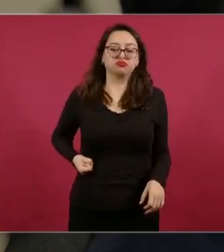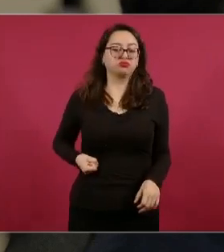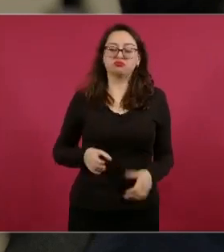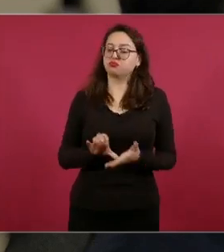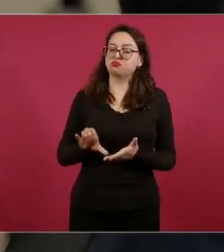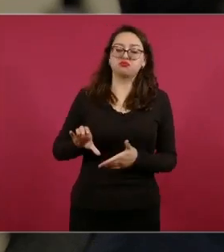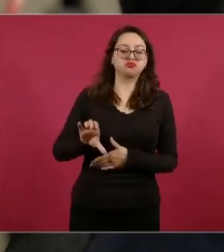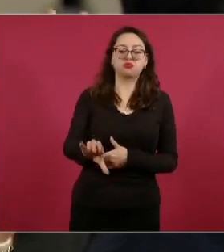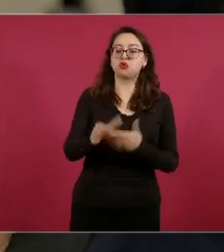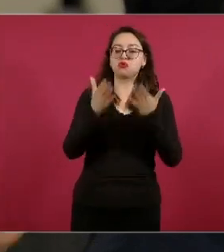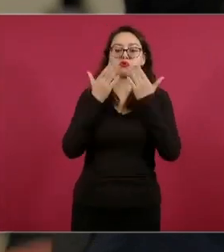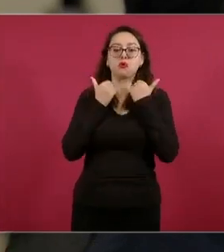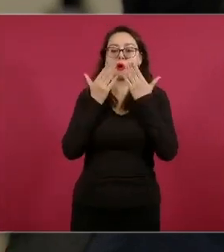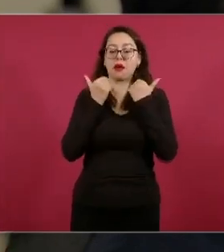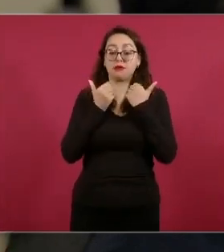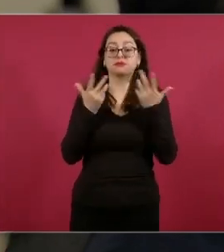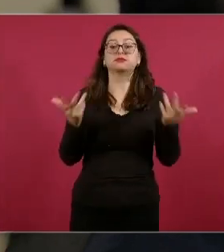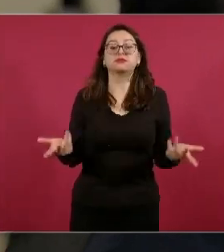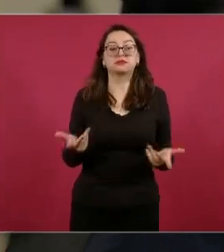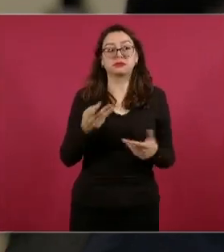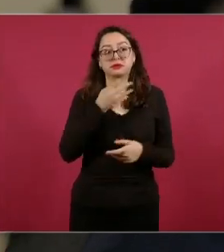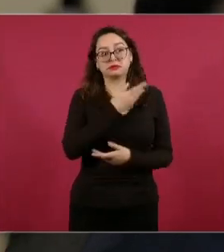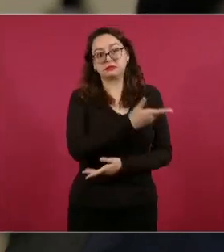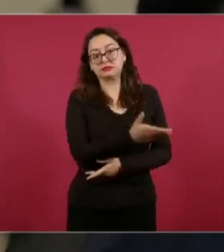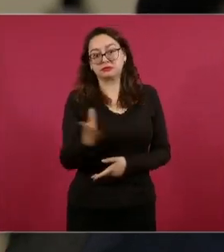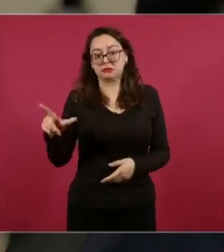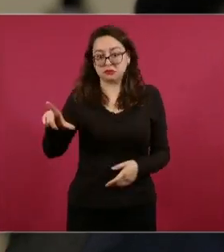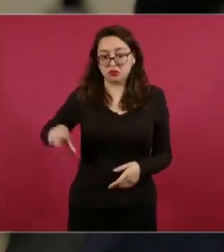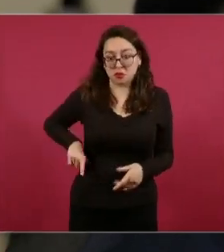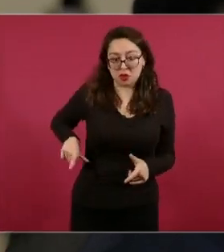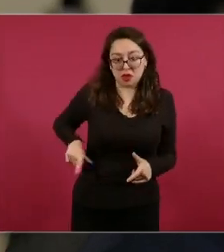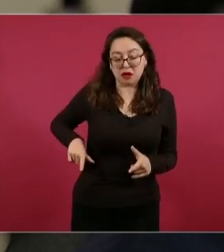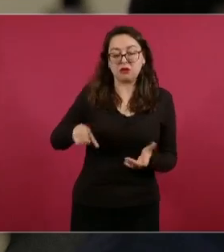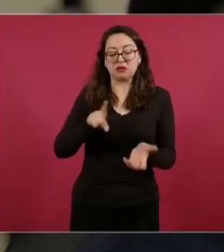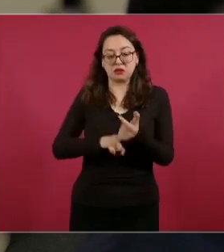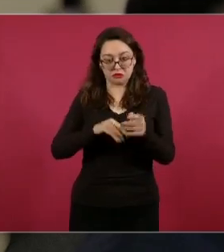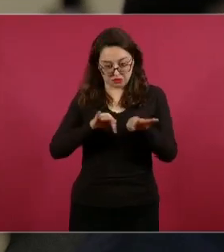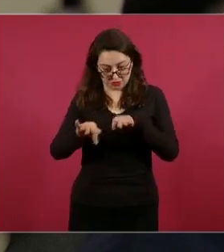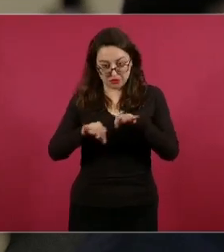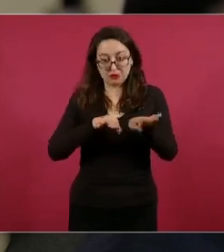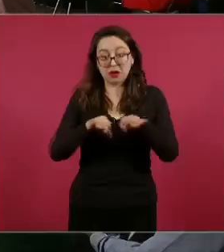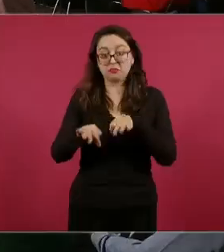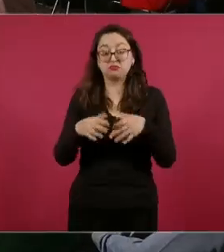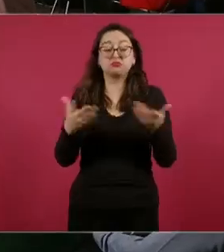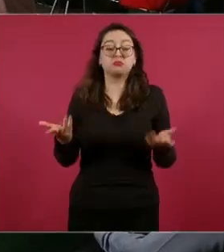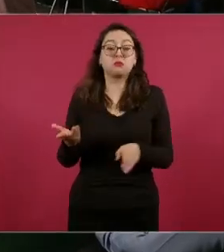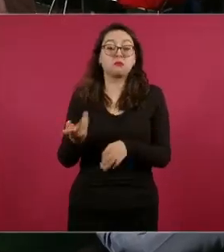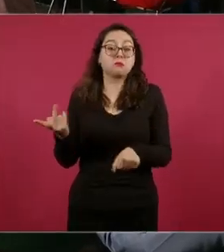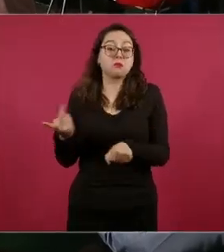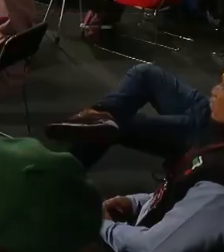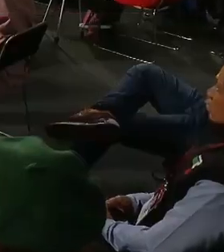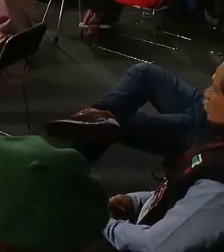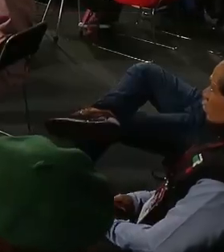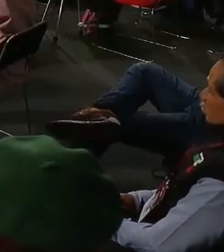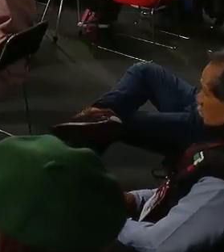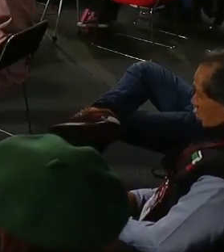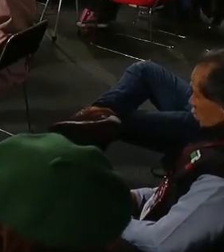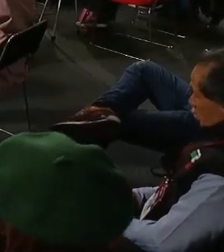de la Administración Pública en este tema que, le decía, pues se hizo una costumbre o mala